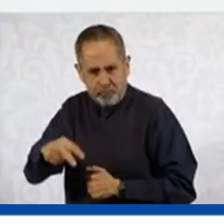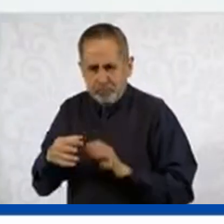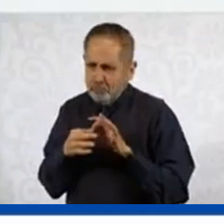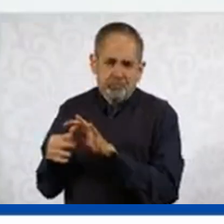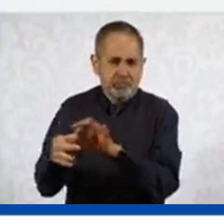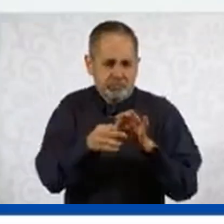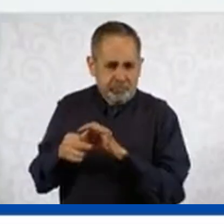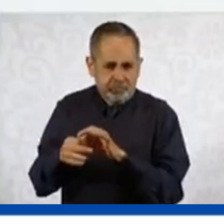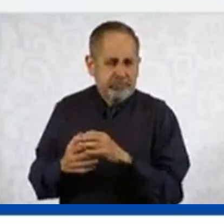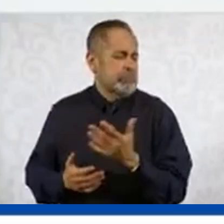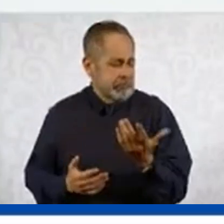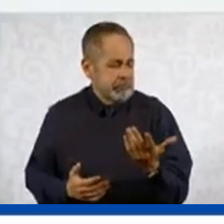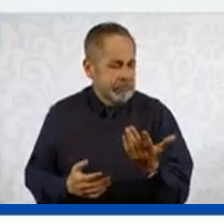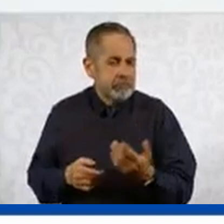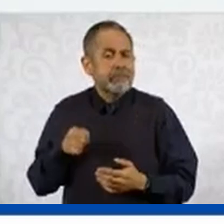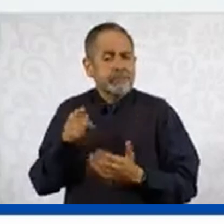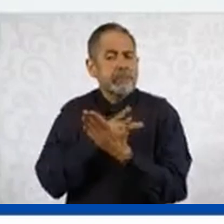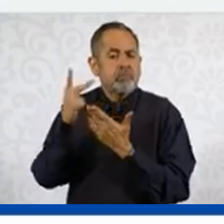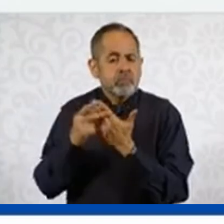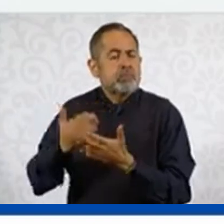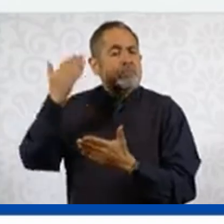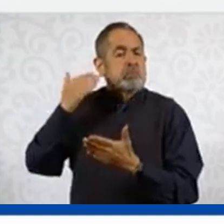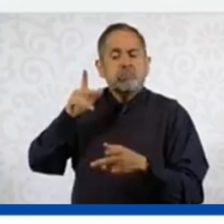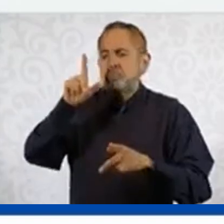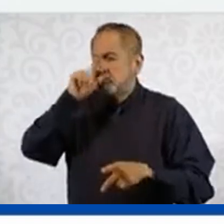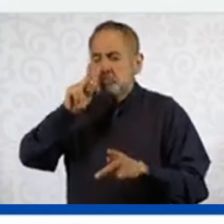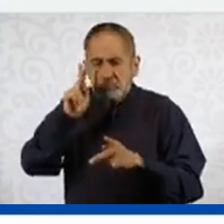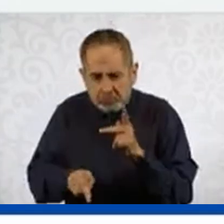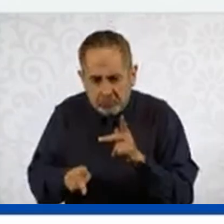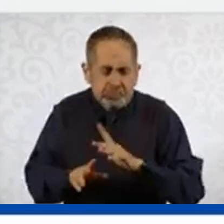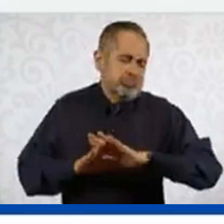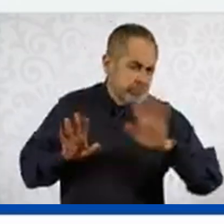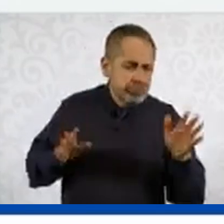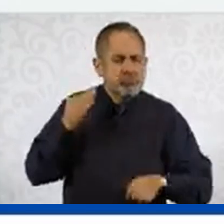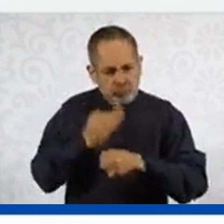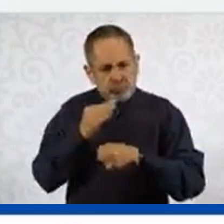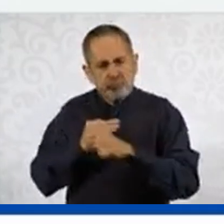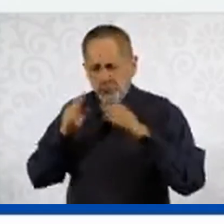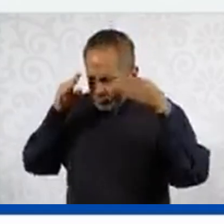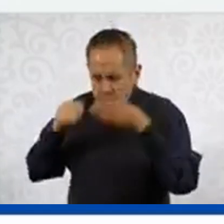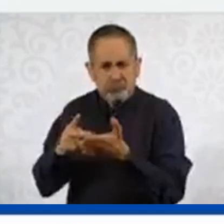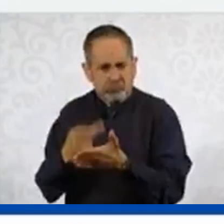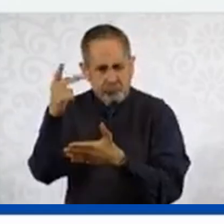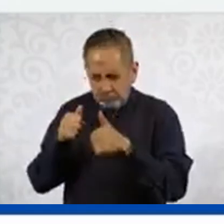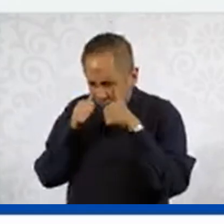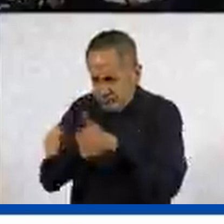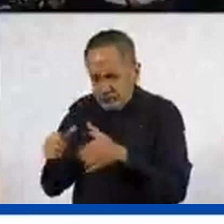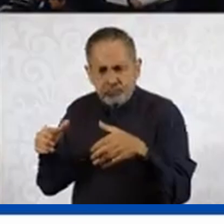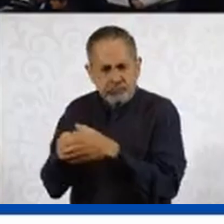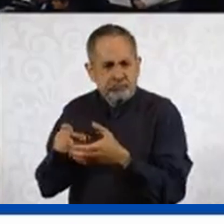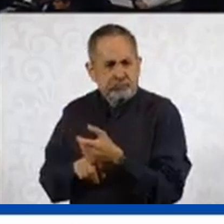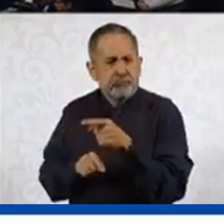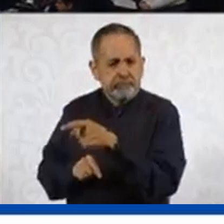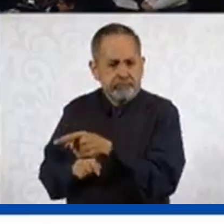Es un programa que lo desarrollaban antes, pero que ahora le vamos a dar más focalización, que es